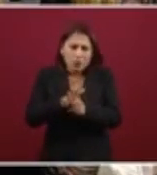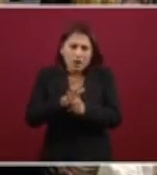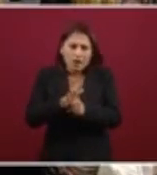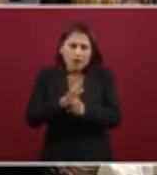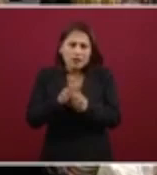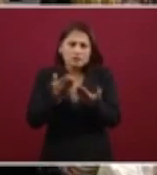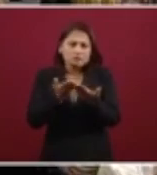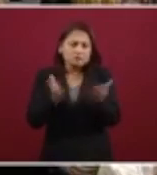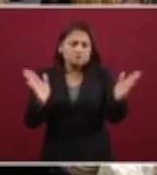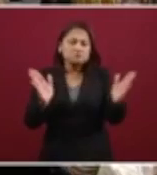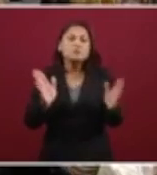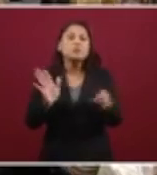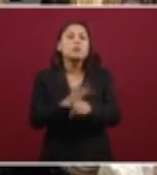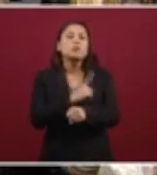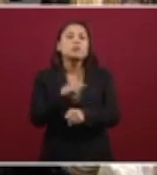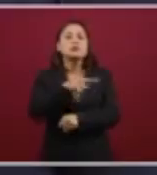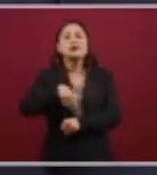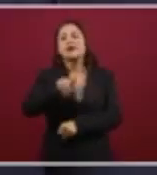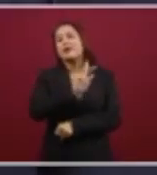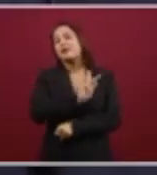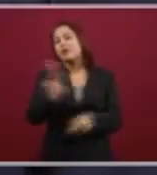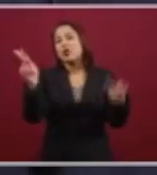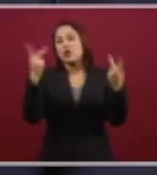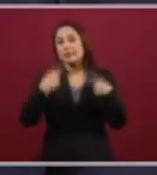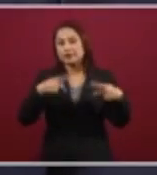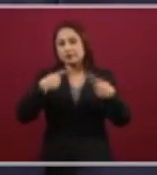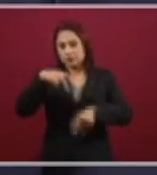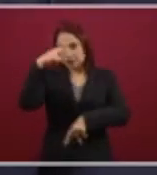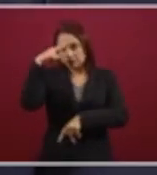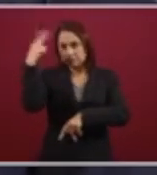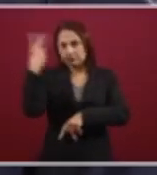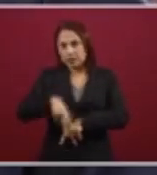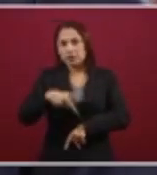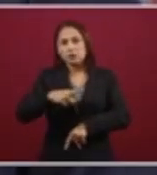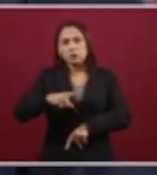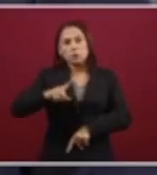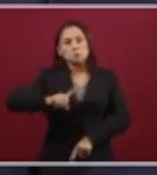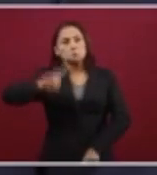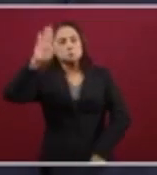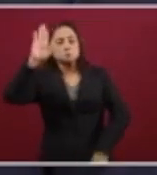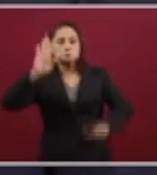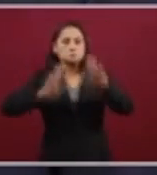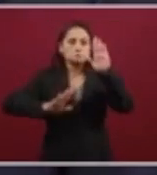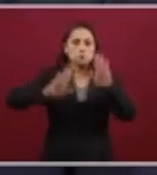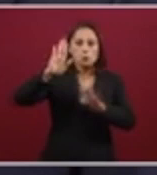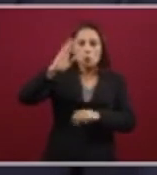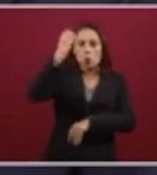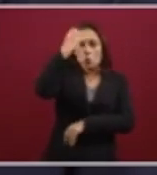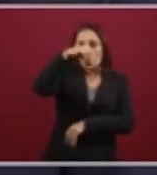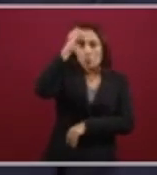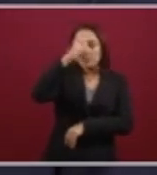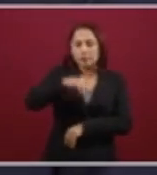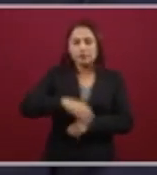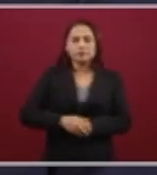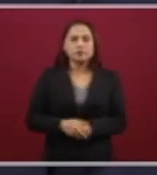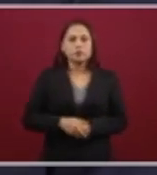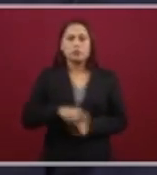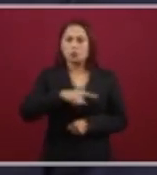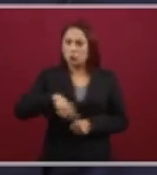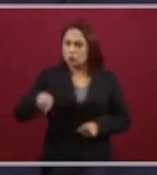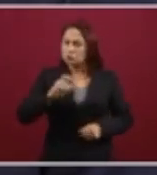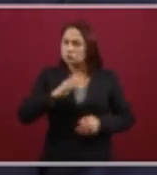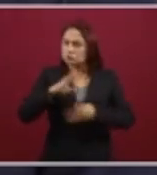todos participemos, que no le dejemos estos temas solo a los técnicos, a los